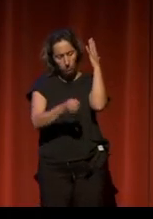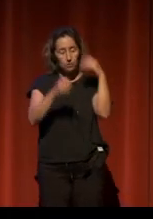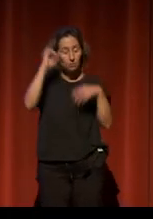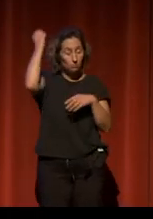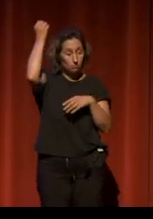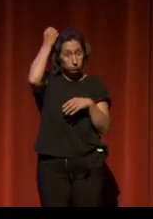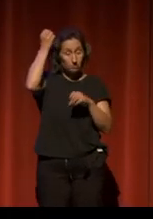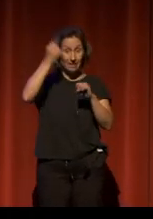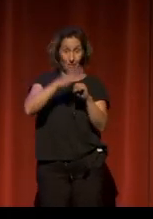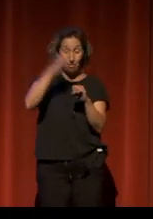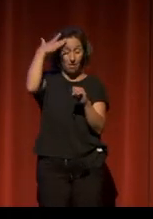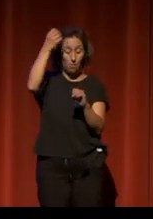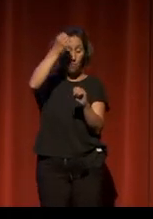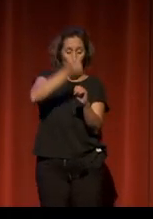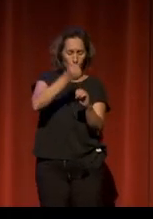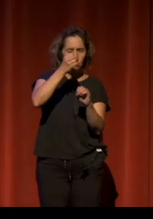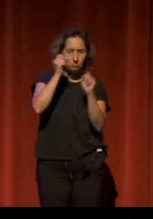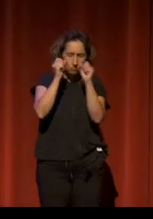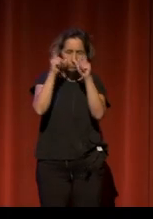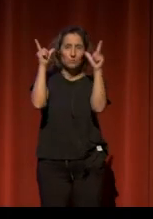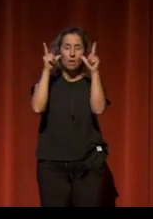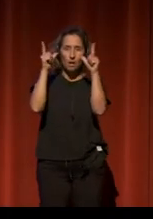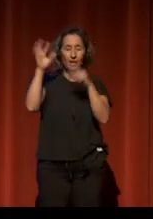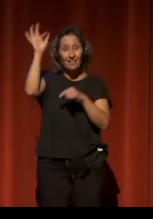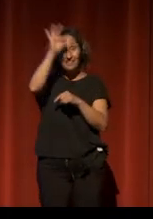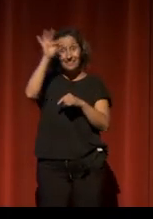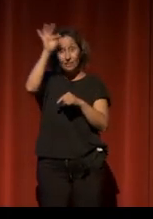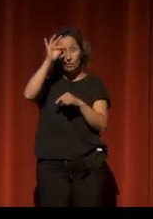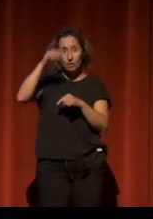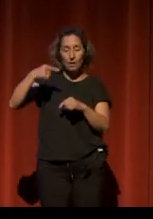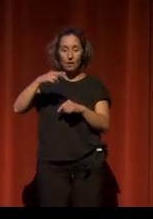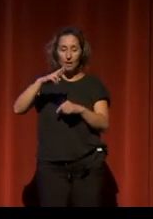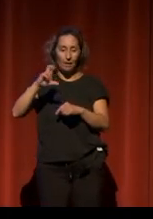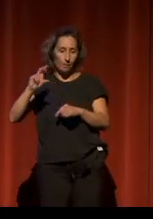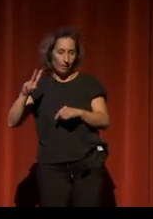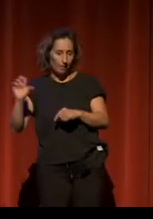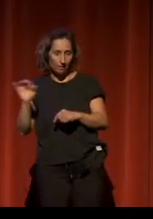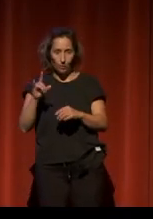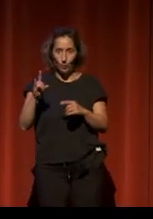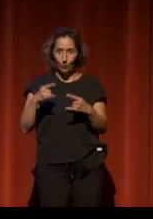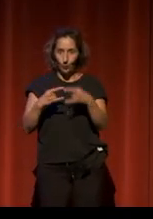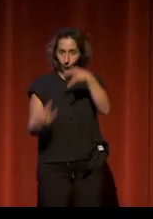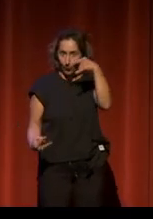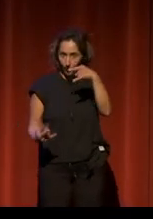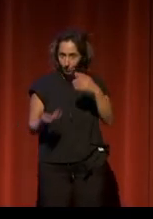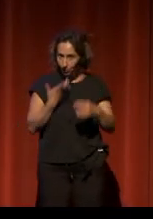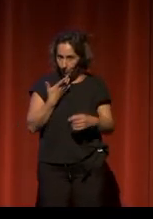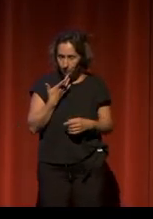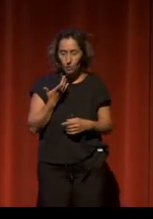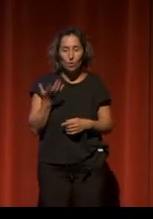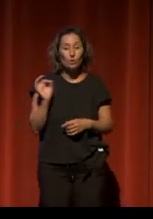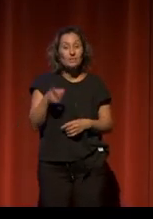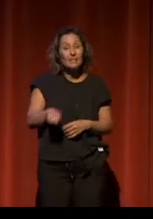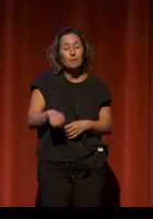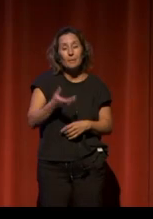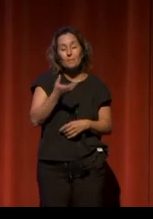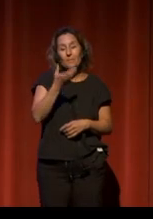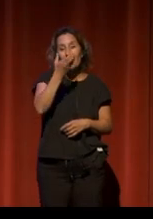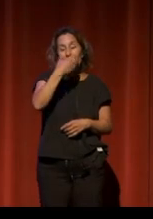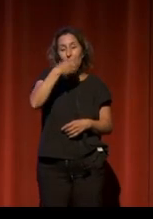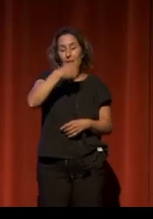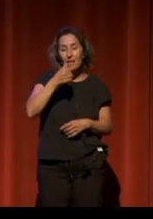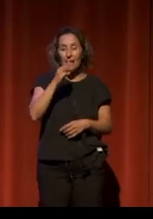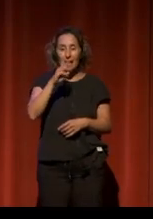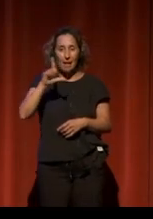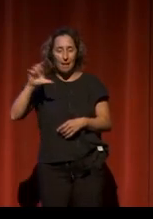ocurre la la teoría de la de la gravedad no nada menos pues también la manzana de Apple no y del famoso Steve